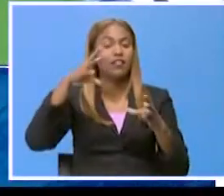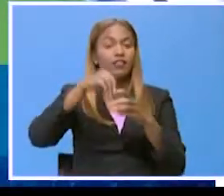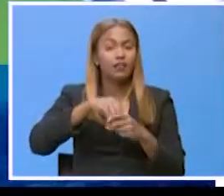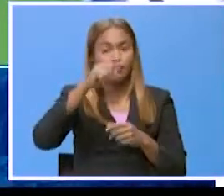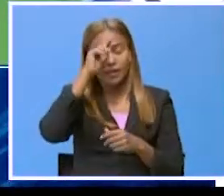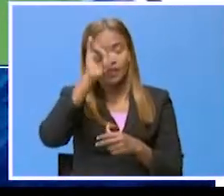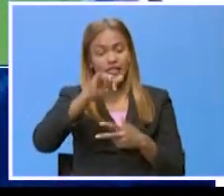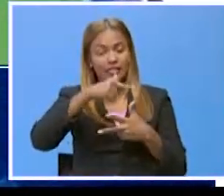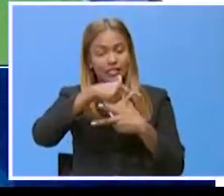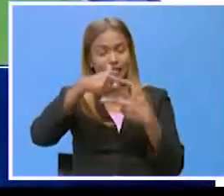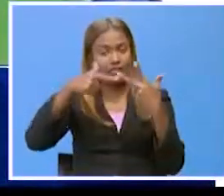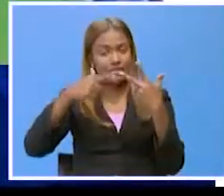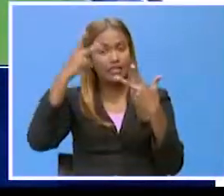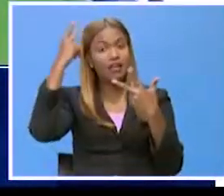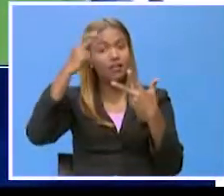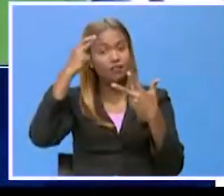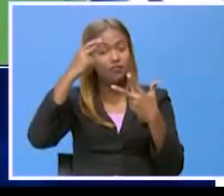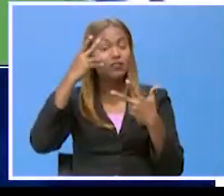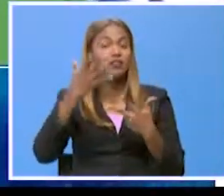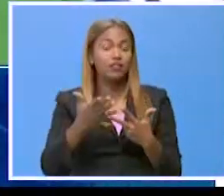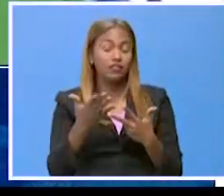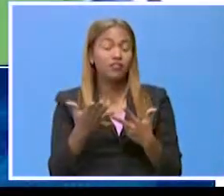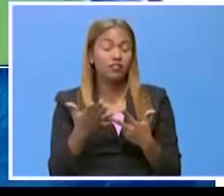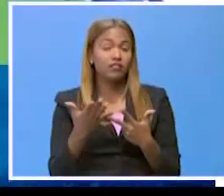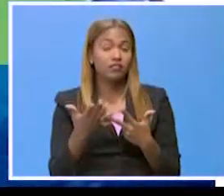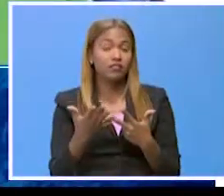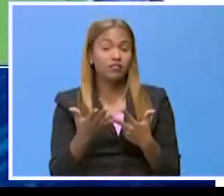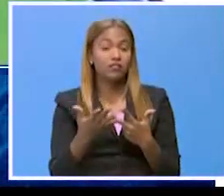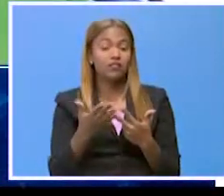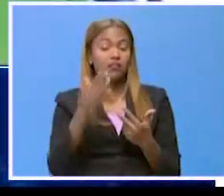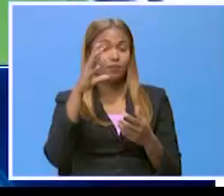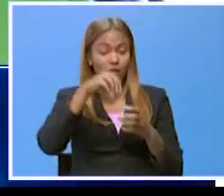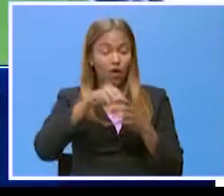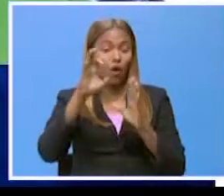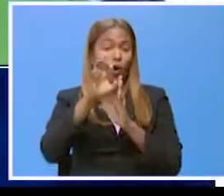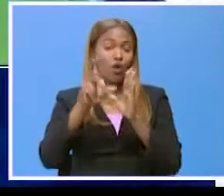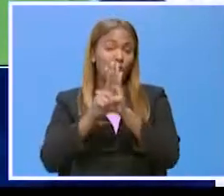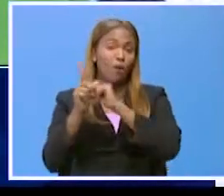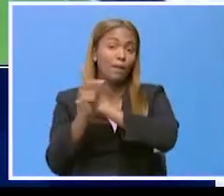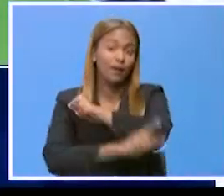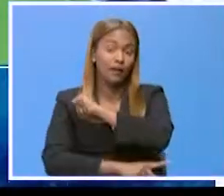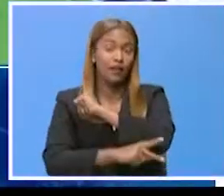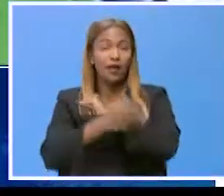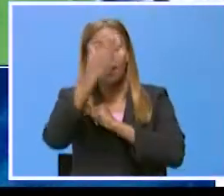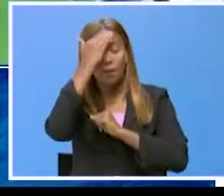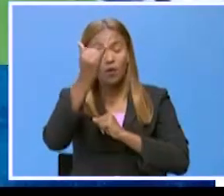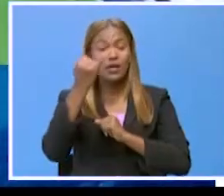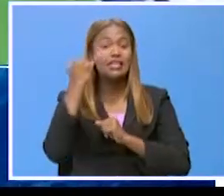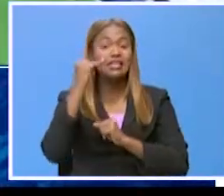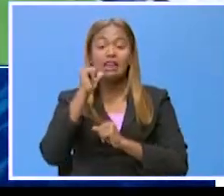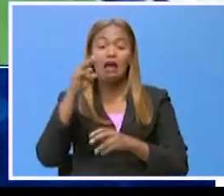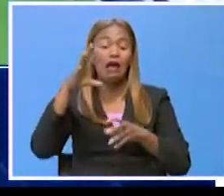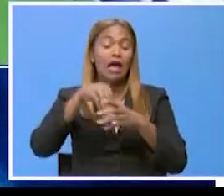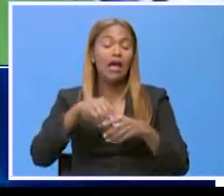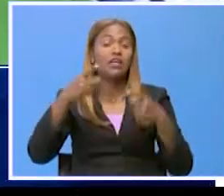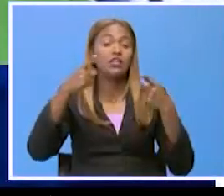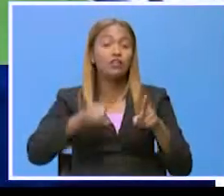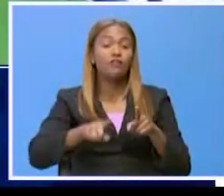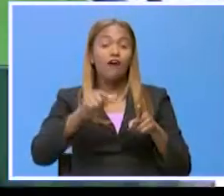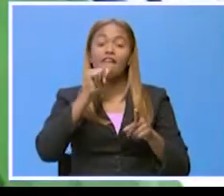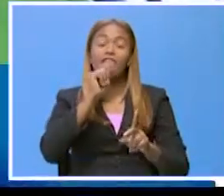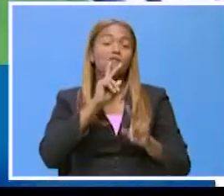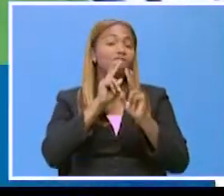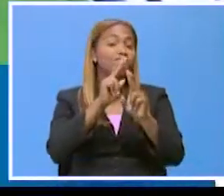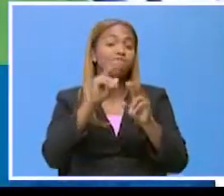de esas 3 xxi miento de estas tres causas en el código penal porque porque su no inclusión implica una violación